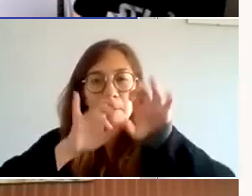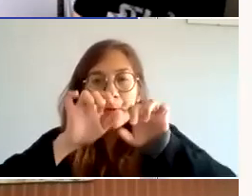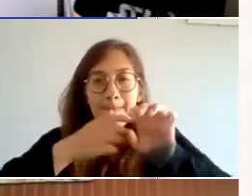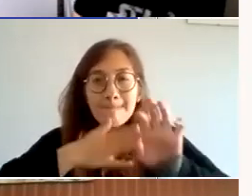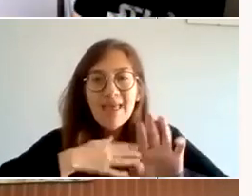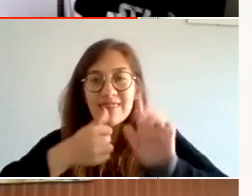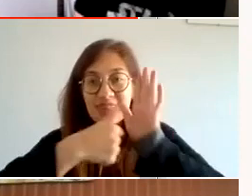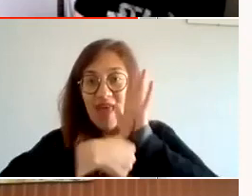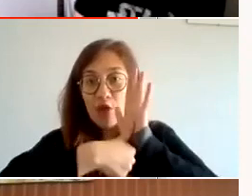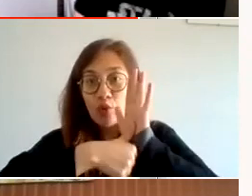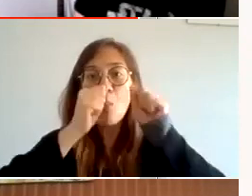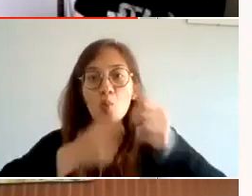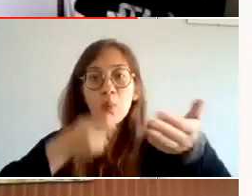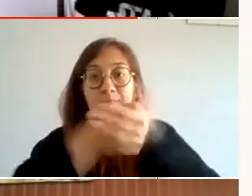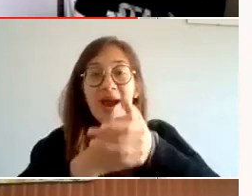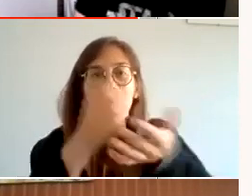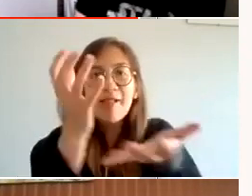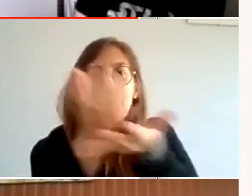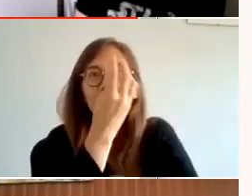crear esta interfaz, o sea,